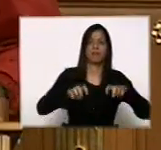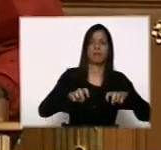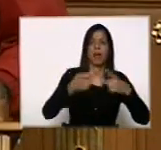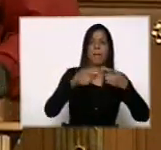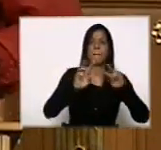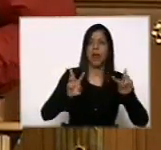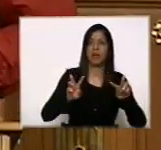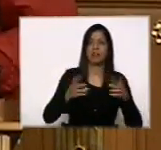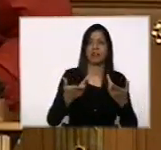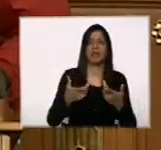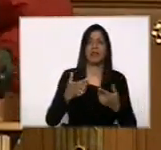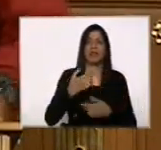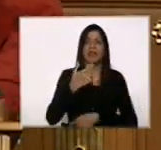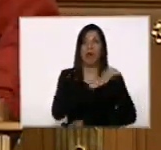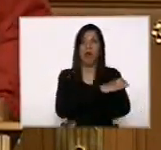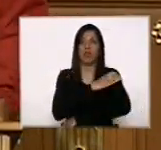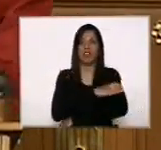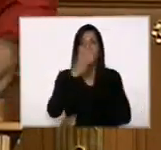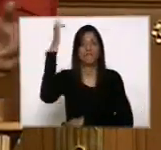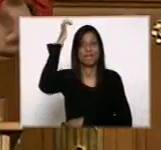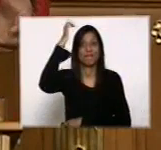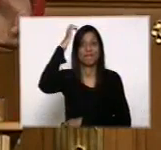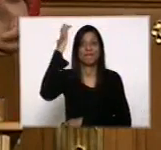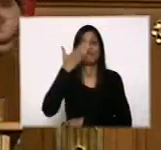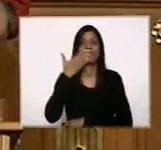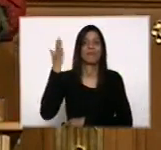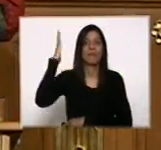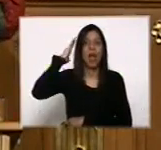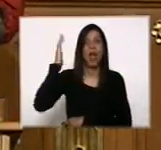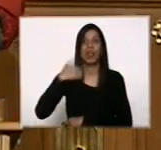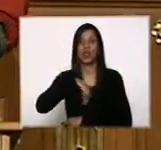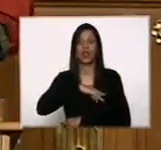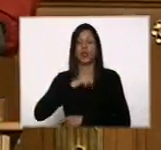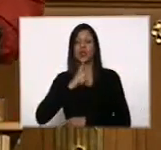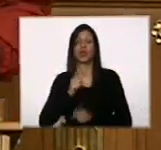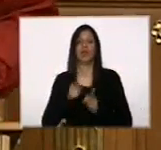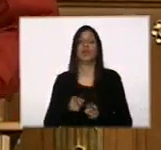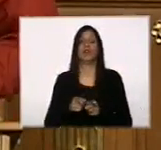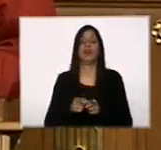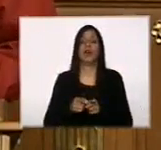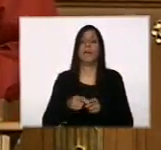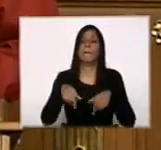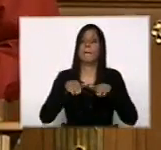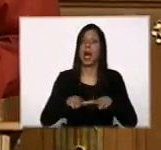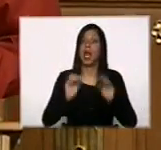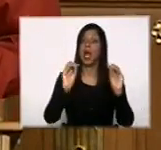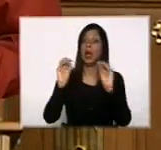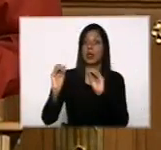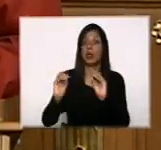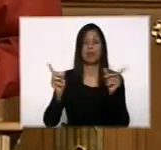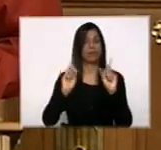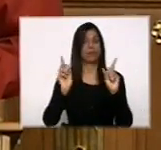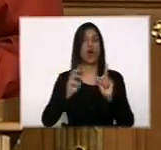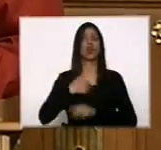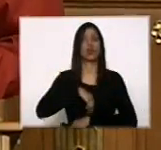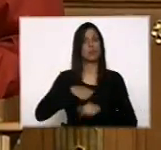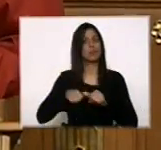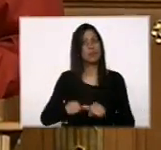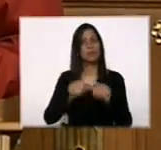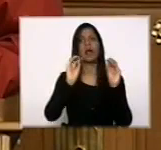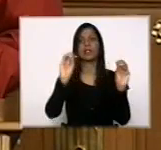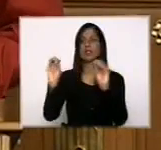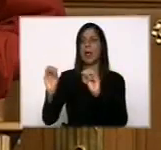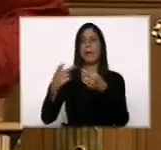verdad quieren dialogar? No lo quieren. ¿Nosotros nos vamos a desistir de seguir llamando al diálogo? No, porque